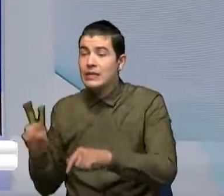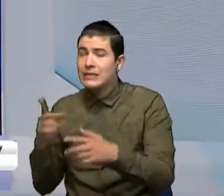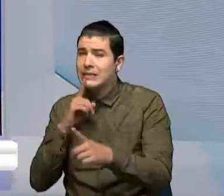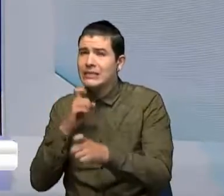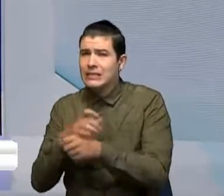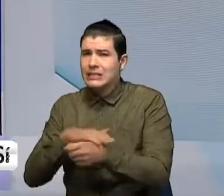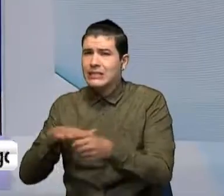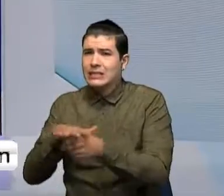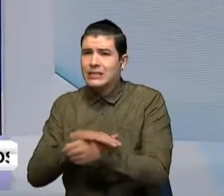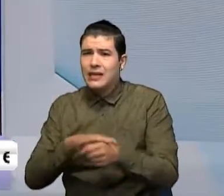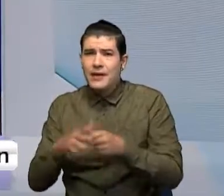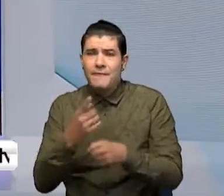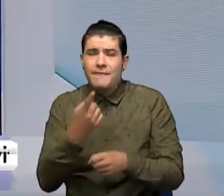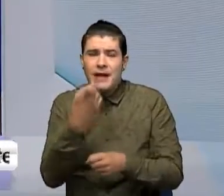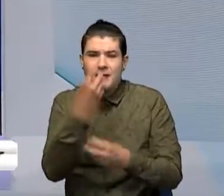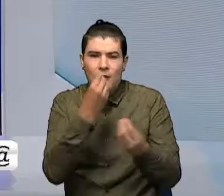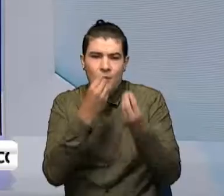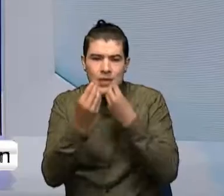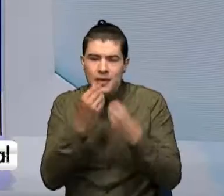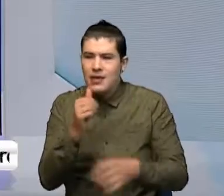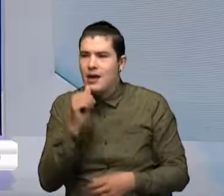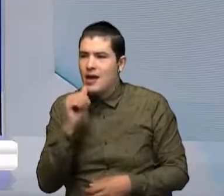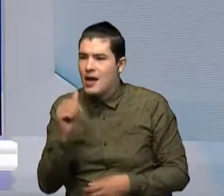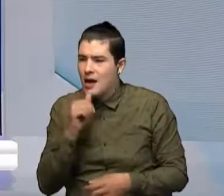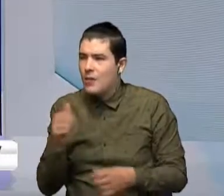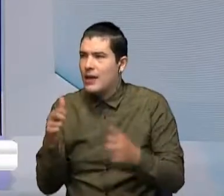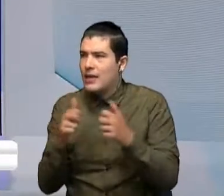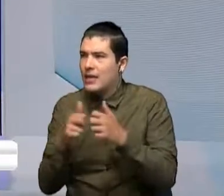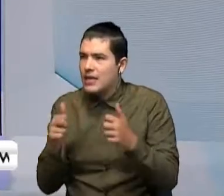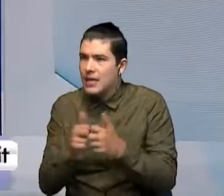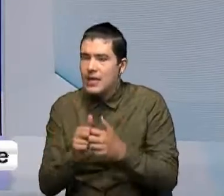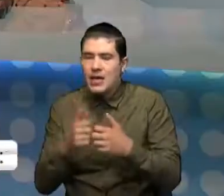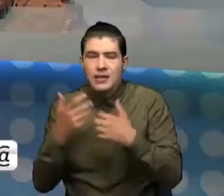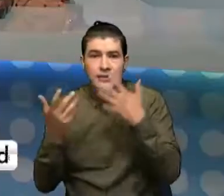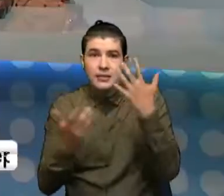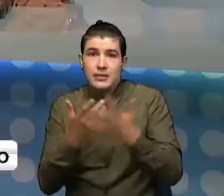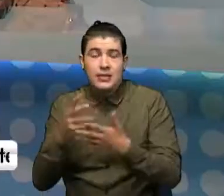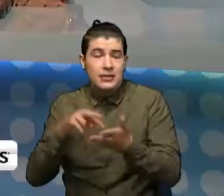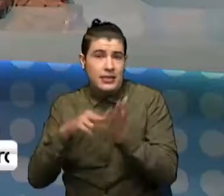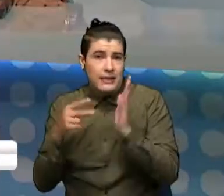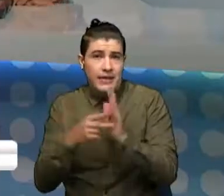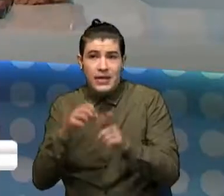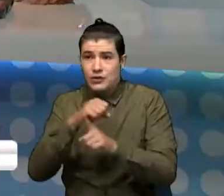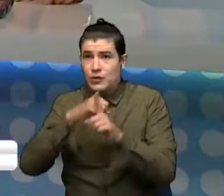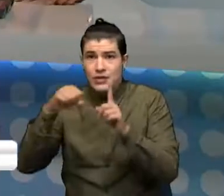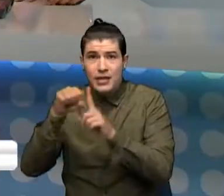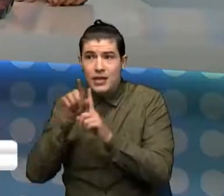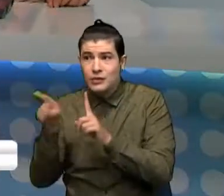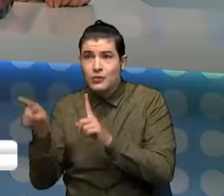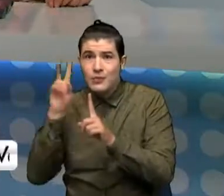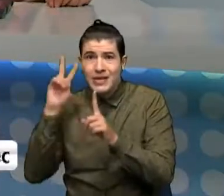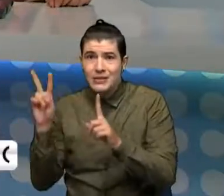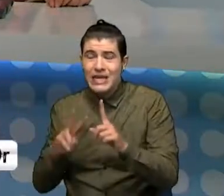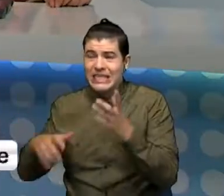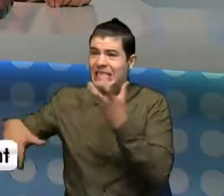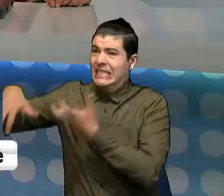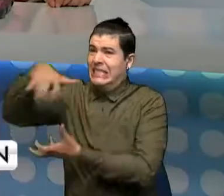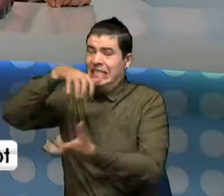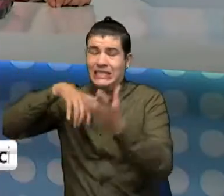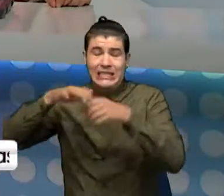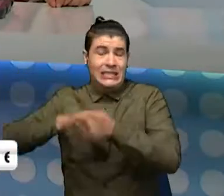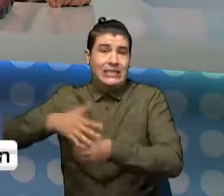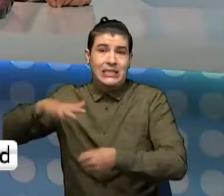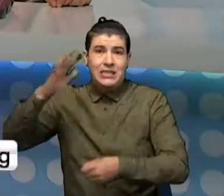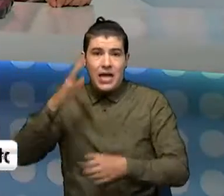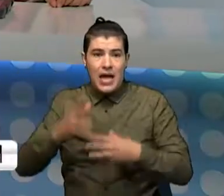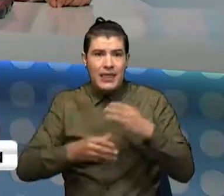suministros, energía, agua, alimentos, medicamentos, ha obligado a la convulsión social. Así es, y es que mientras tanto, la oposición liderada por